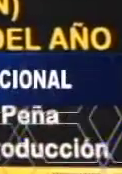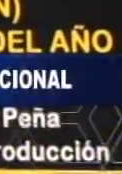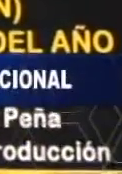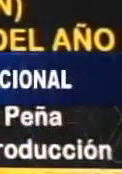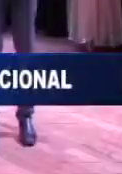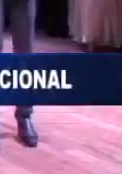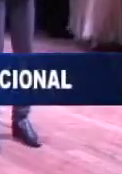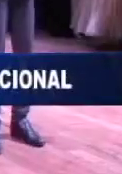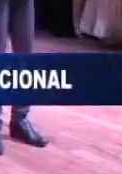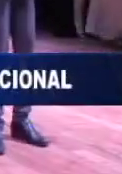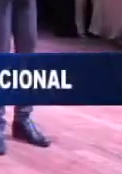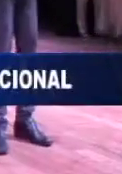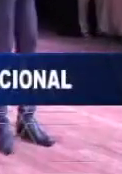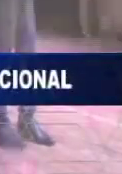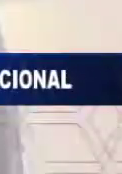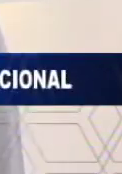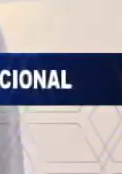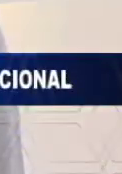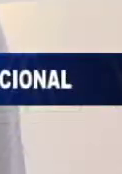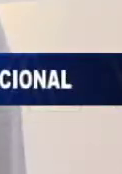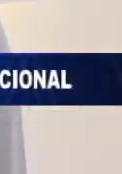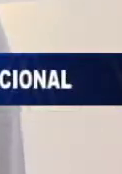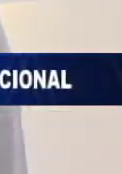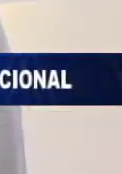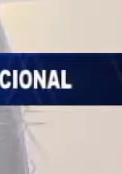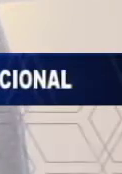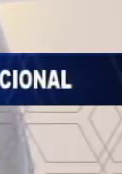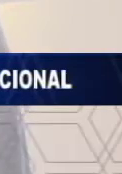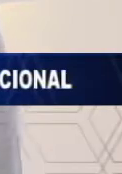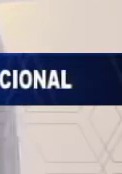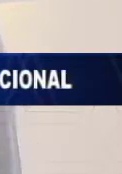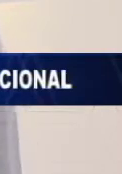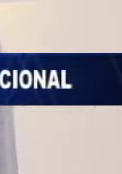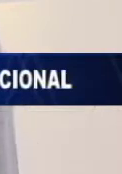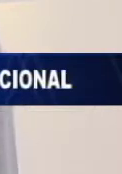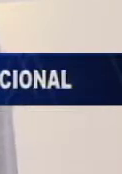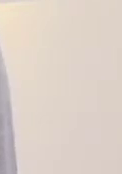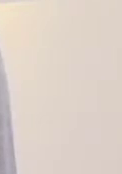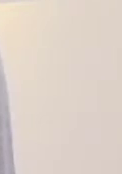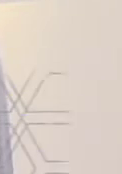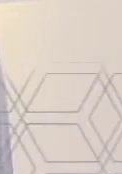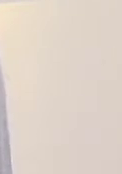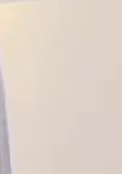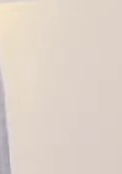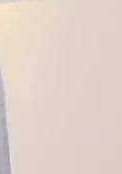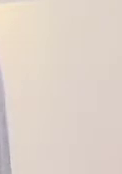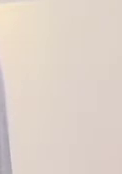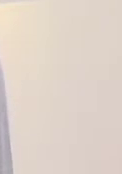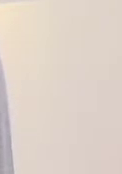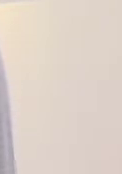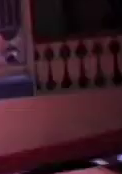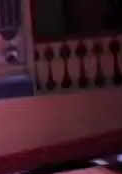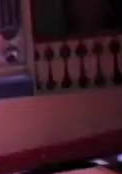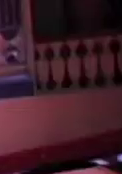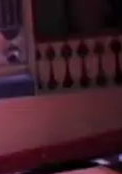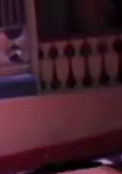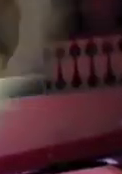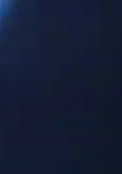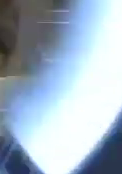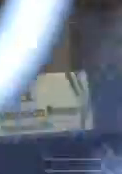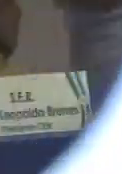talento y experiencia noticiero venevisión reconoció a través de su gerente de información 2 vargas